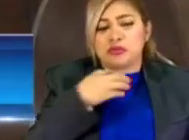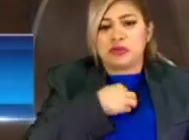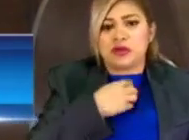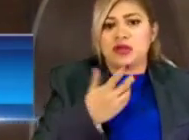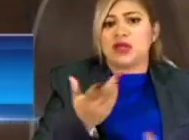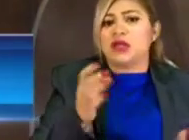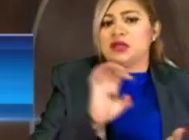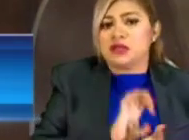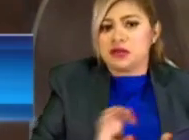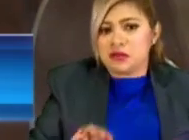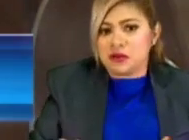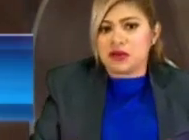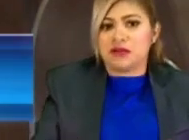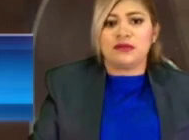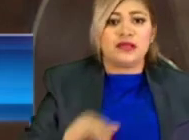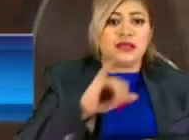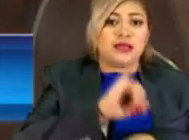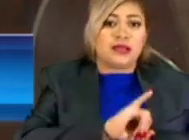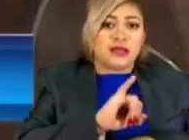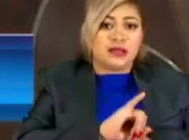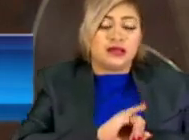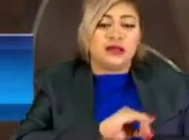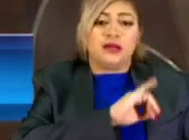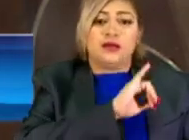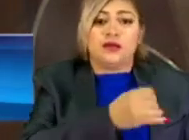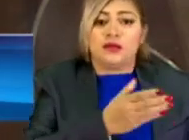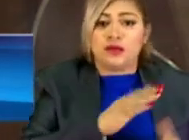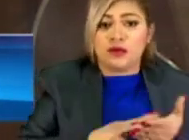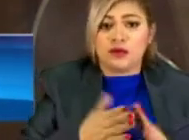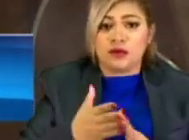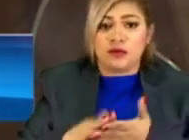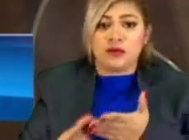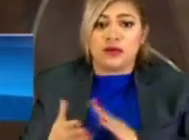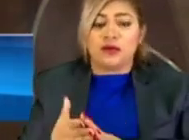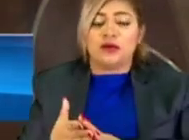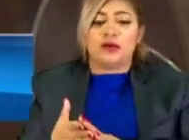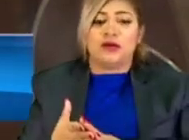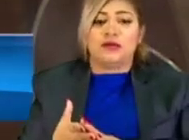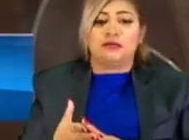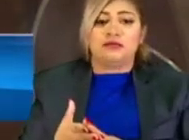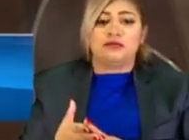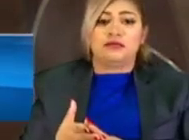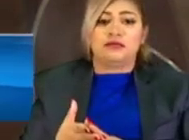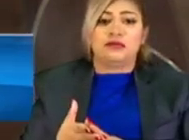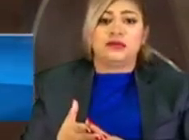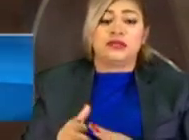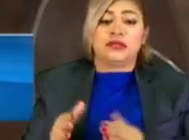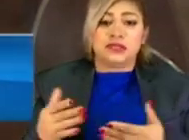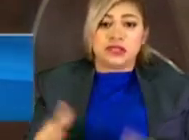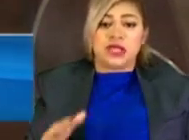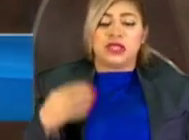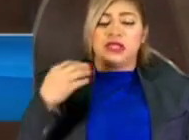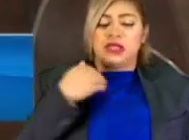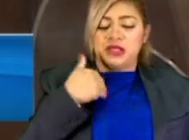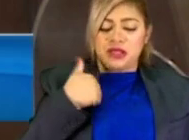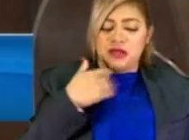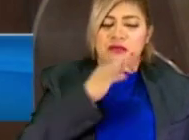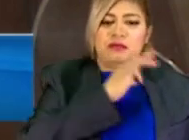iglesias, juntas comunales y cooperativas, ya cuentan con este beneficio.